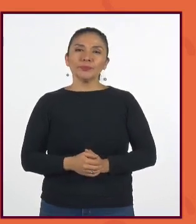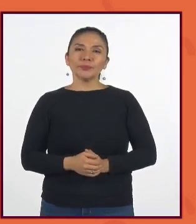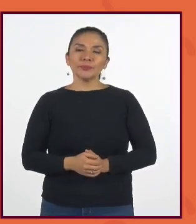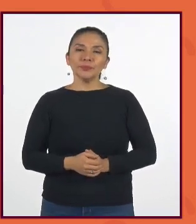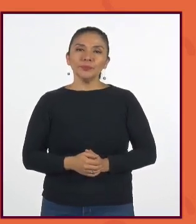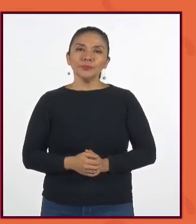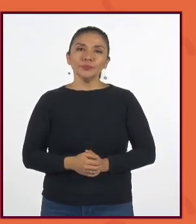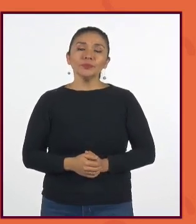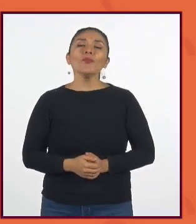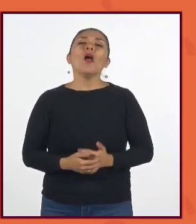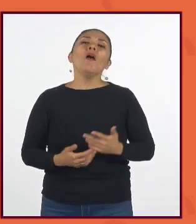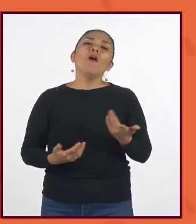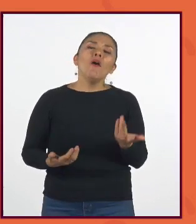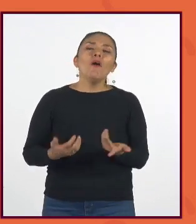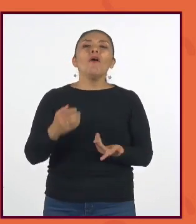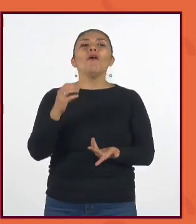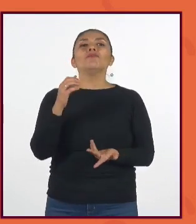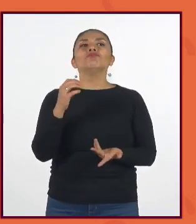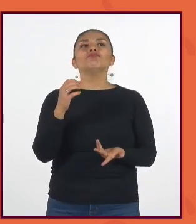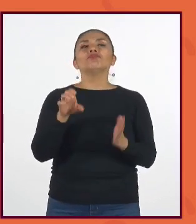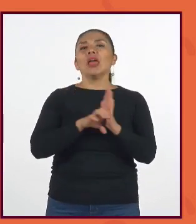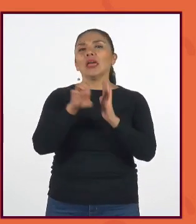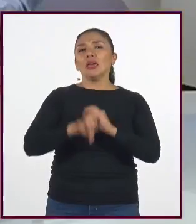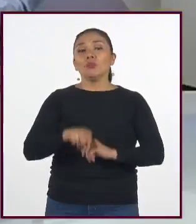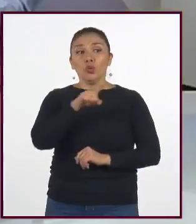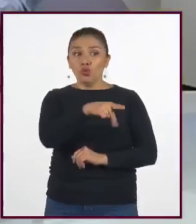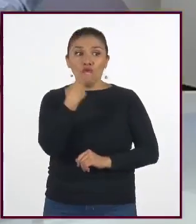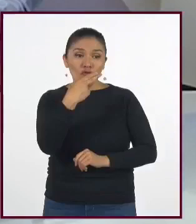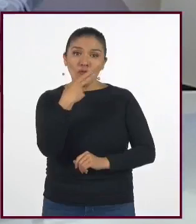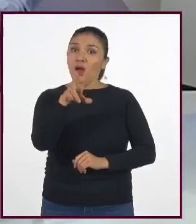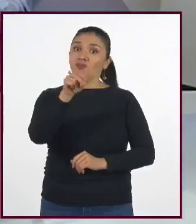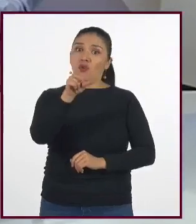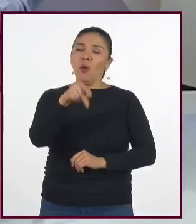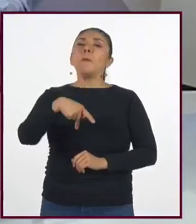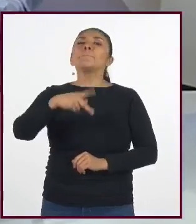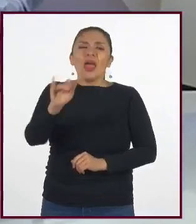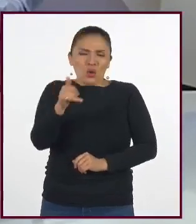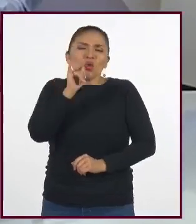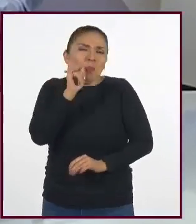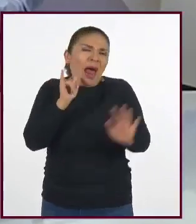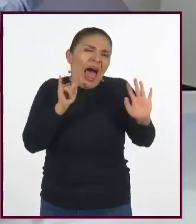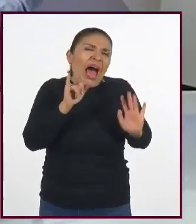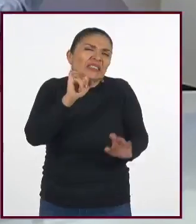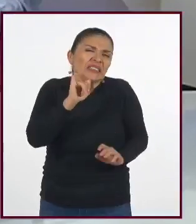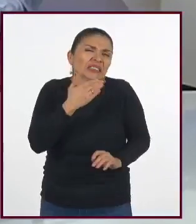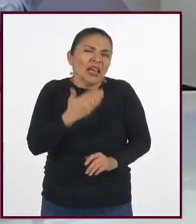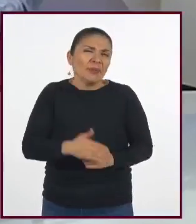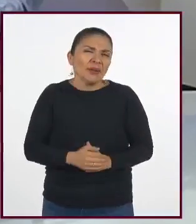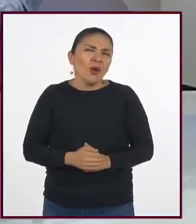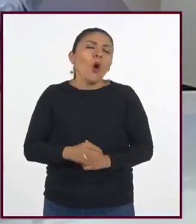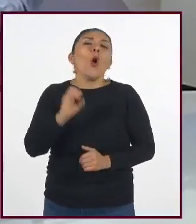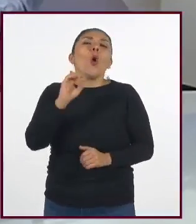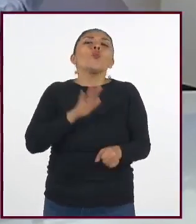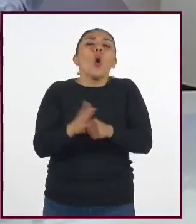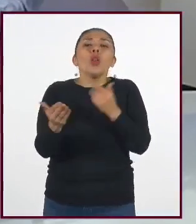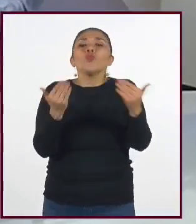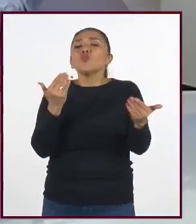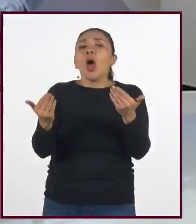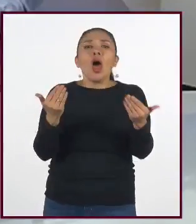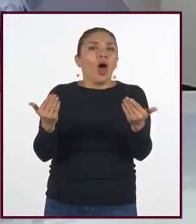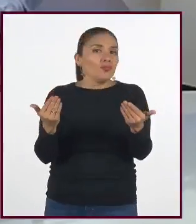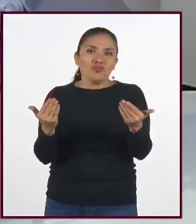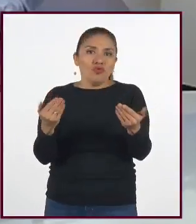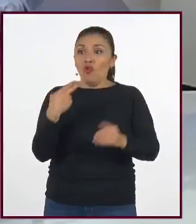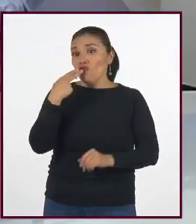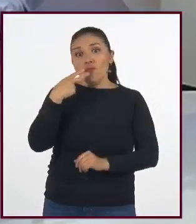O, ay, no, no fumes, pero bueno, tomar sí. Una por otra, ¿no? Ajá, claro. Ajá. No, fumar